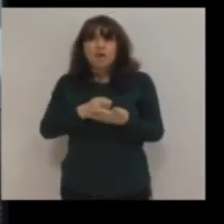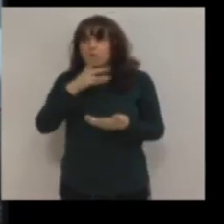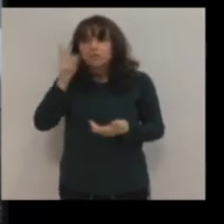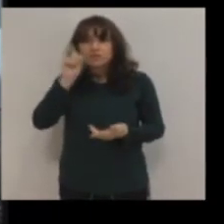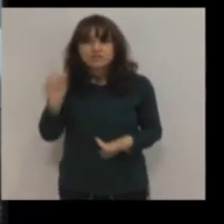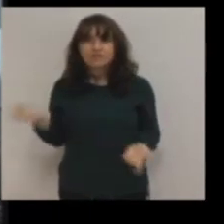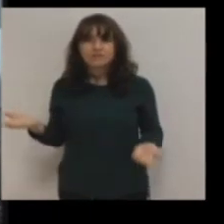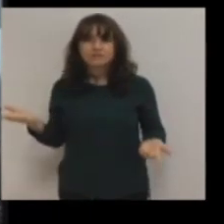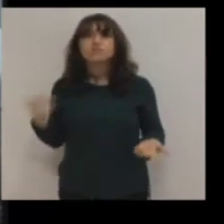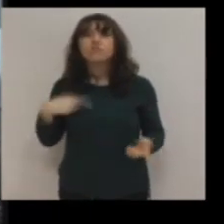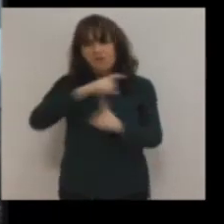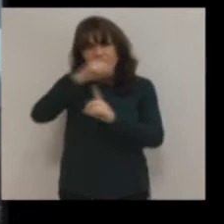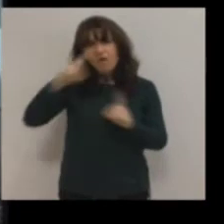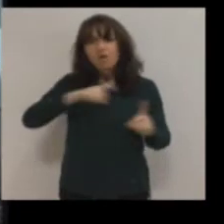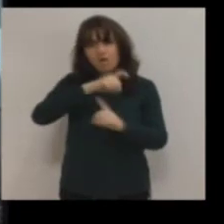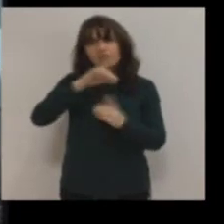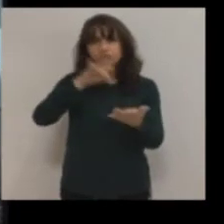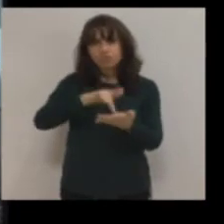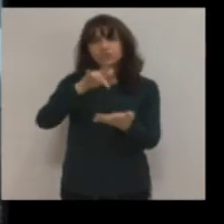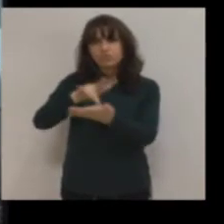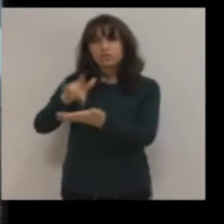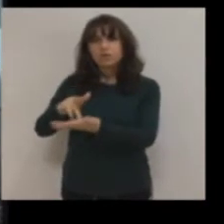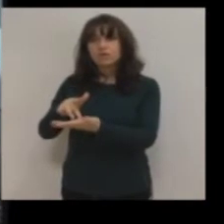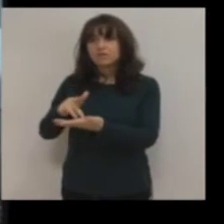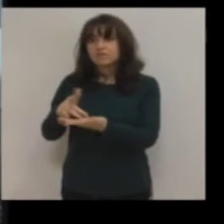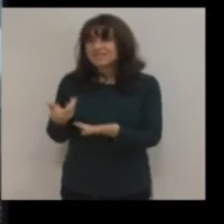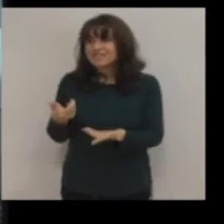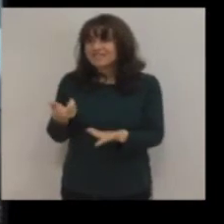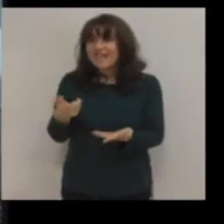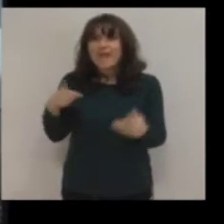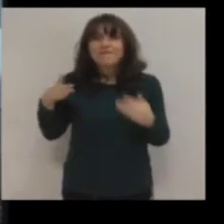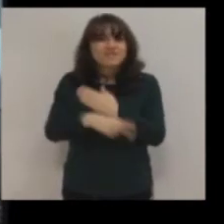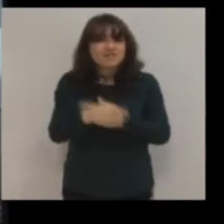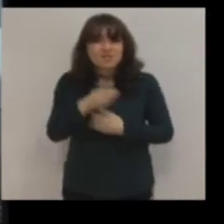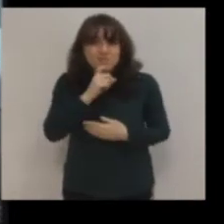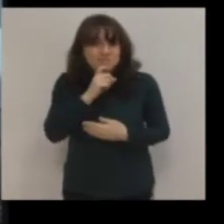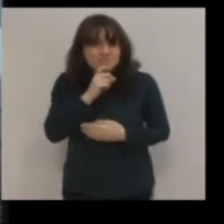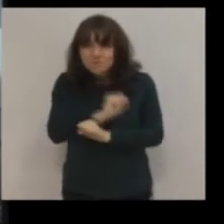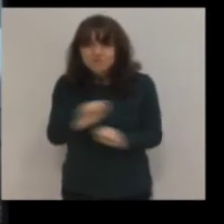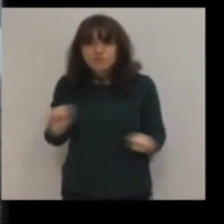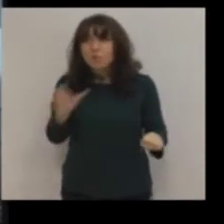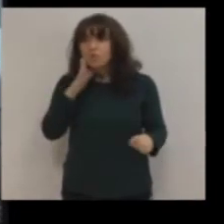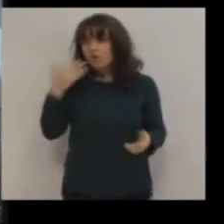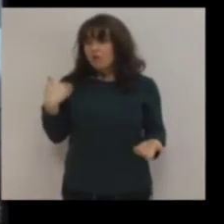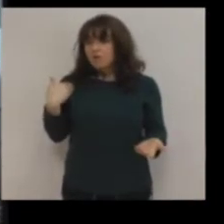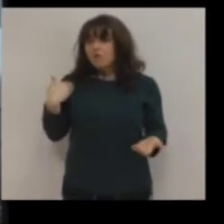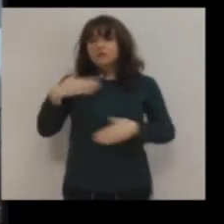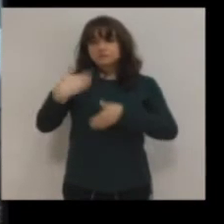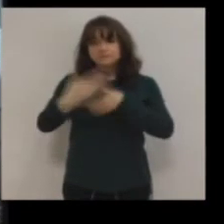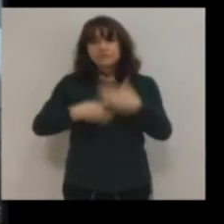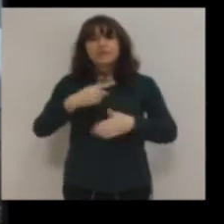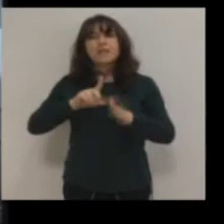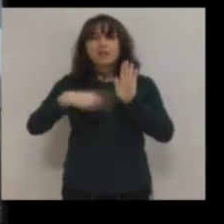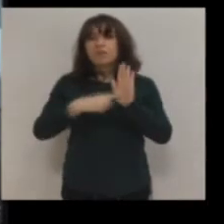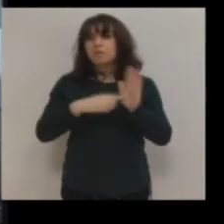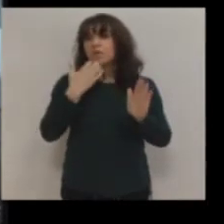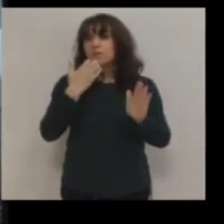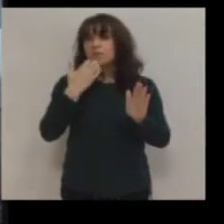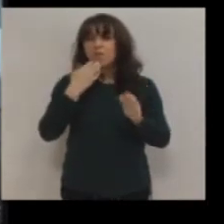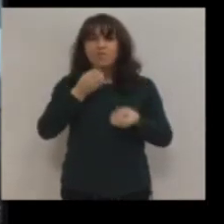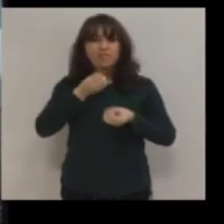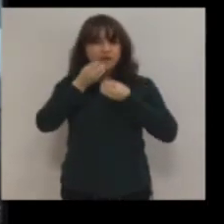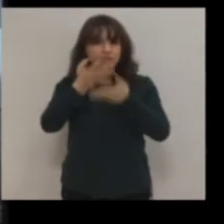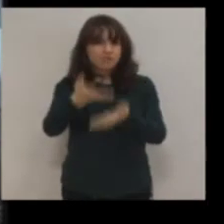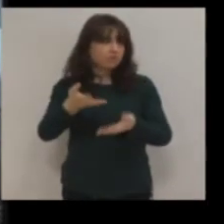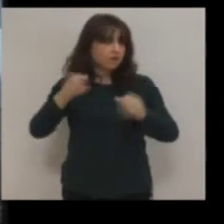nos ocurre y no hay manera de impedirlo porque, claro, existen trámites legales como la declaración de rebeldía